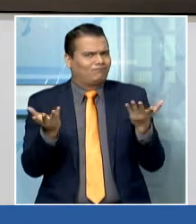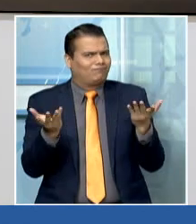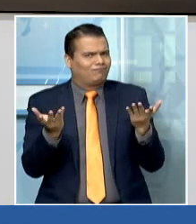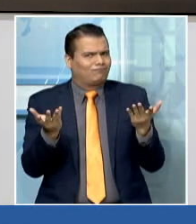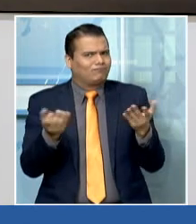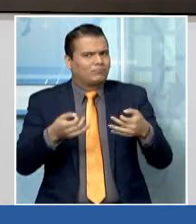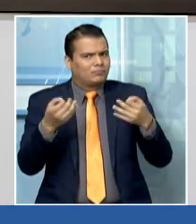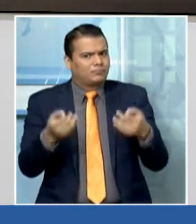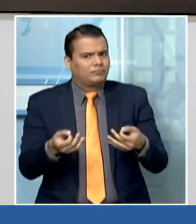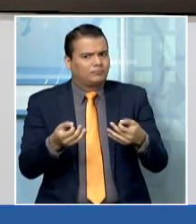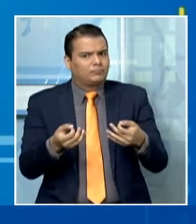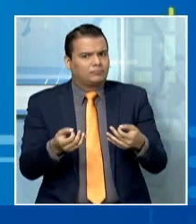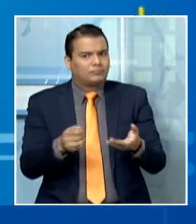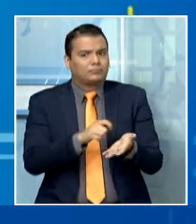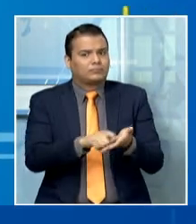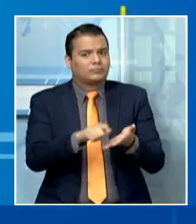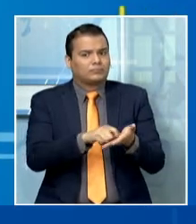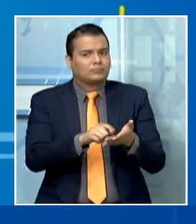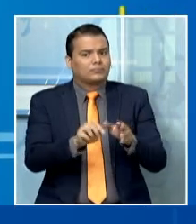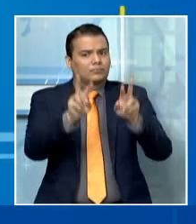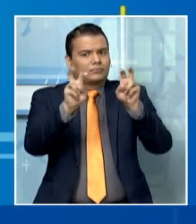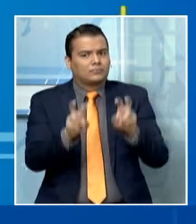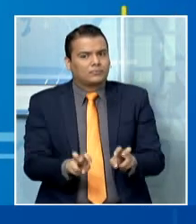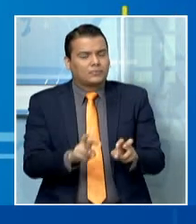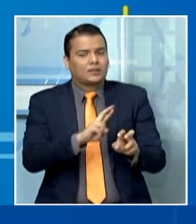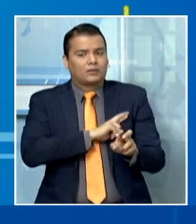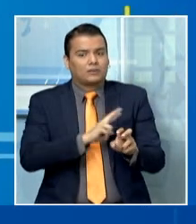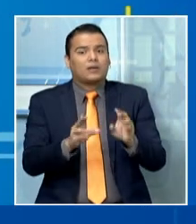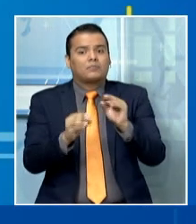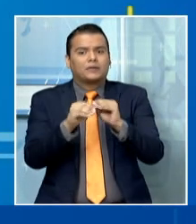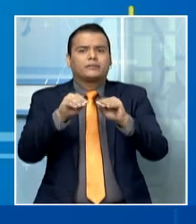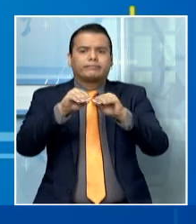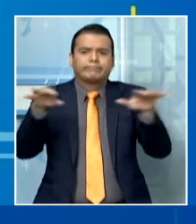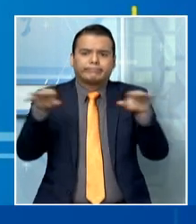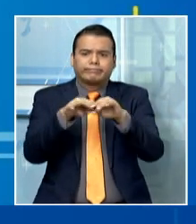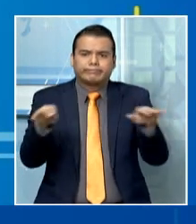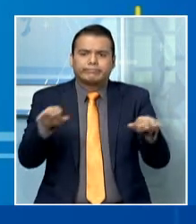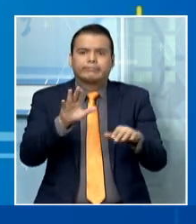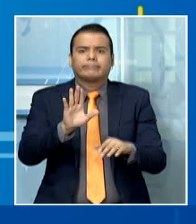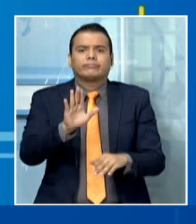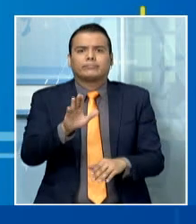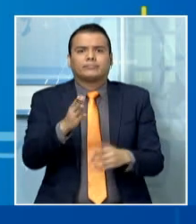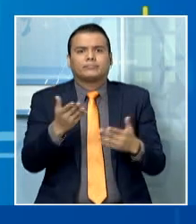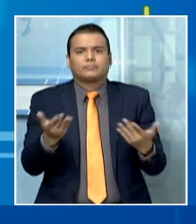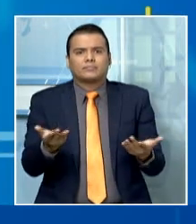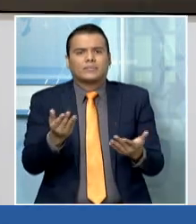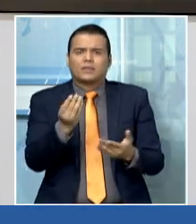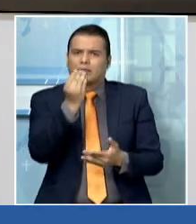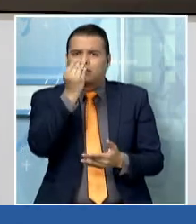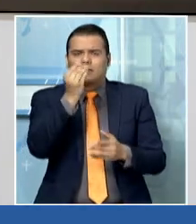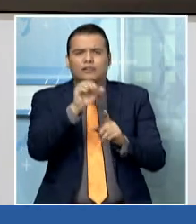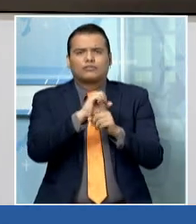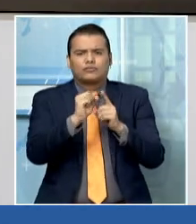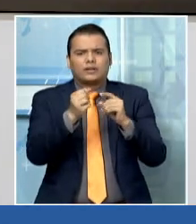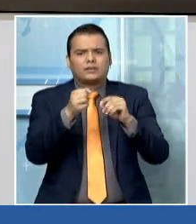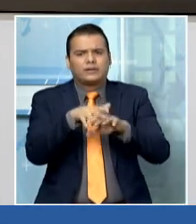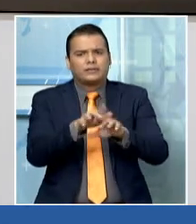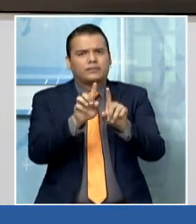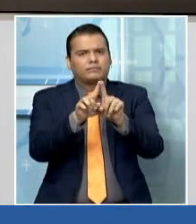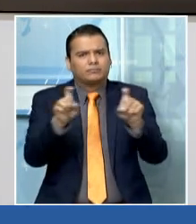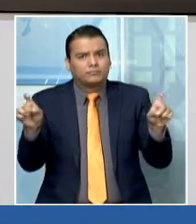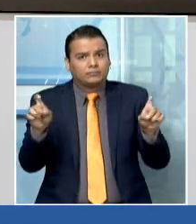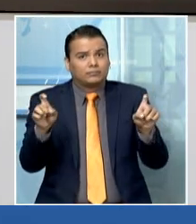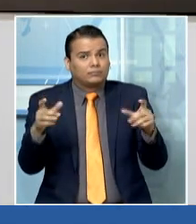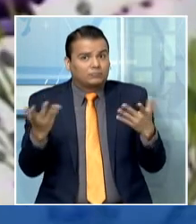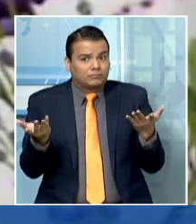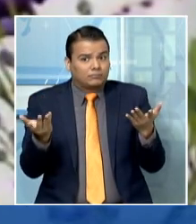son retirar las imágenes religiosas e incluso de las redes sociales de mensajes en correo de facebook de todo ese tipo de cosas y la otra vez no